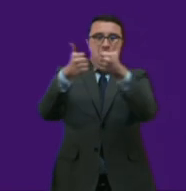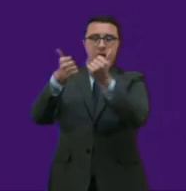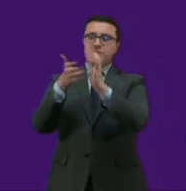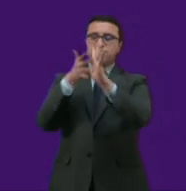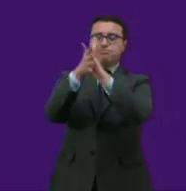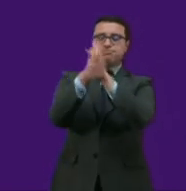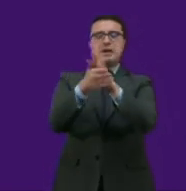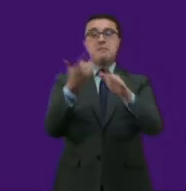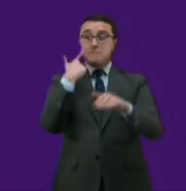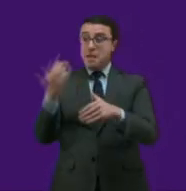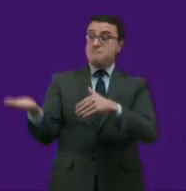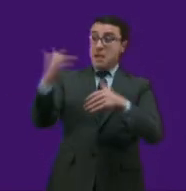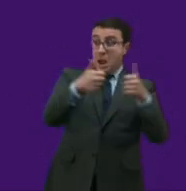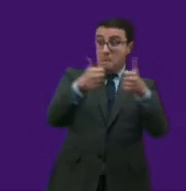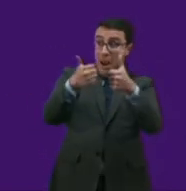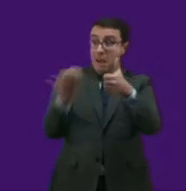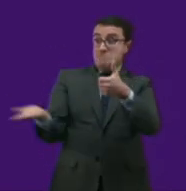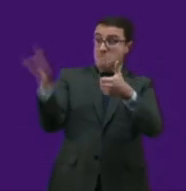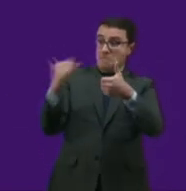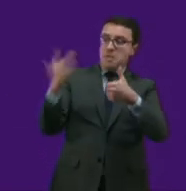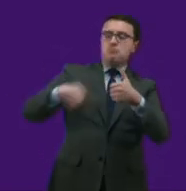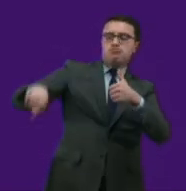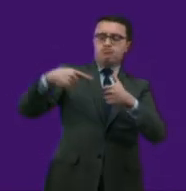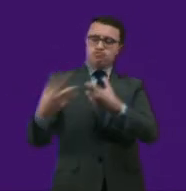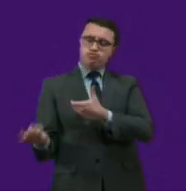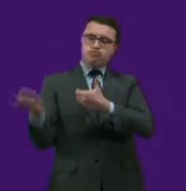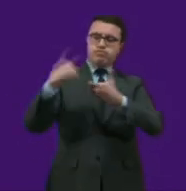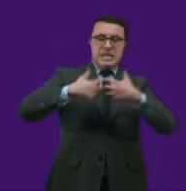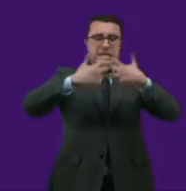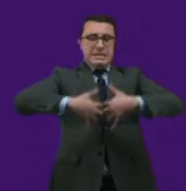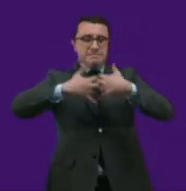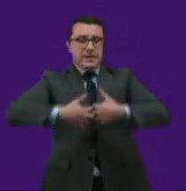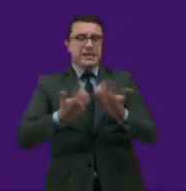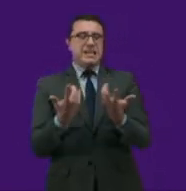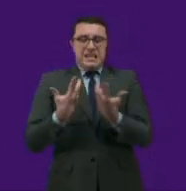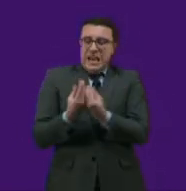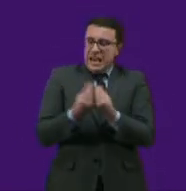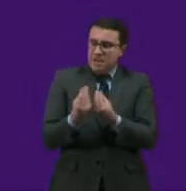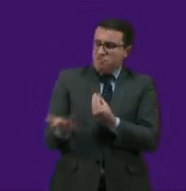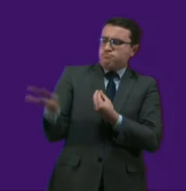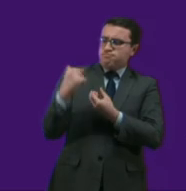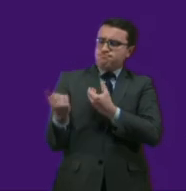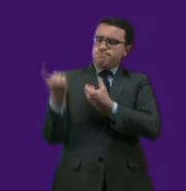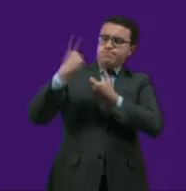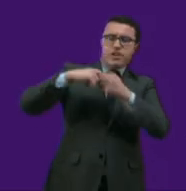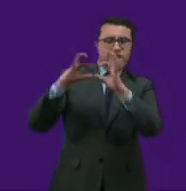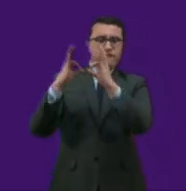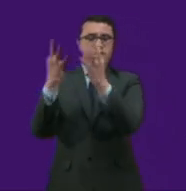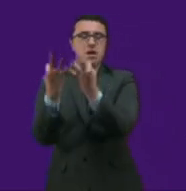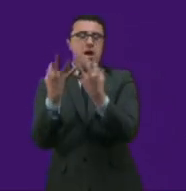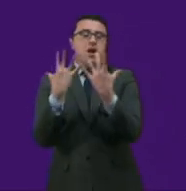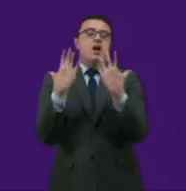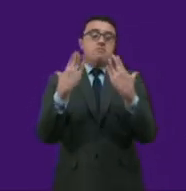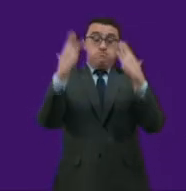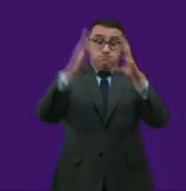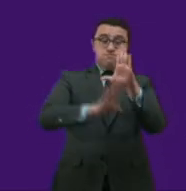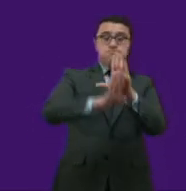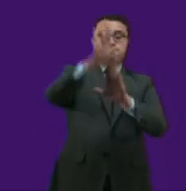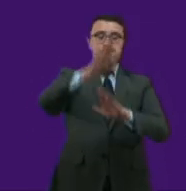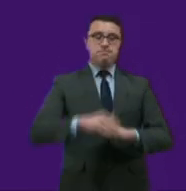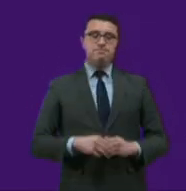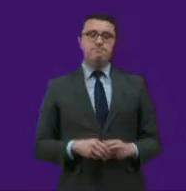que sean parte de la misma compañía y del mismo equipo pues que la está haciendo crecer.